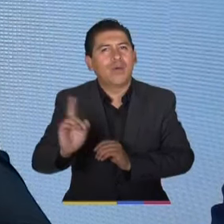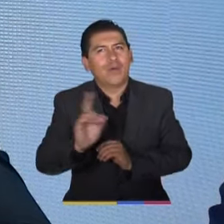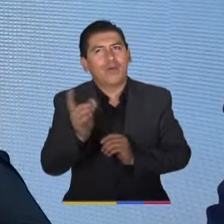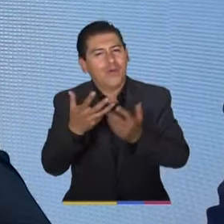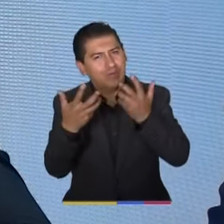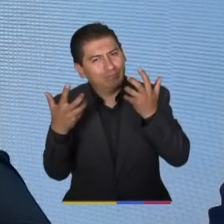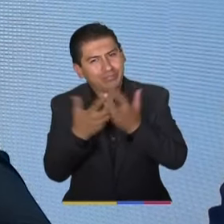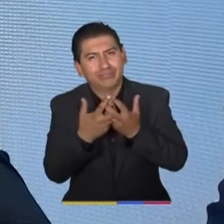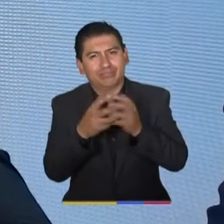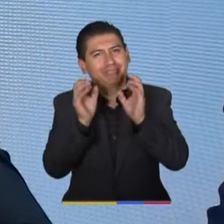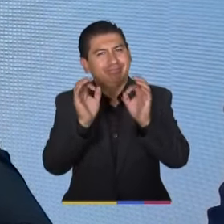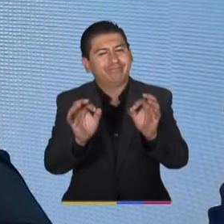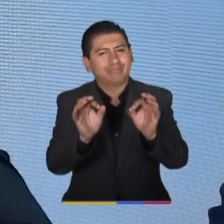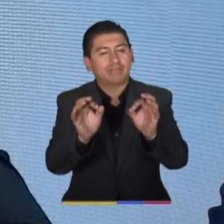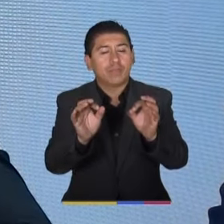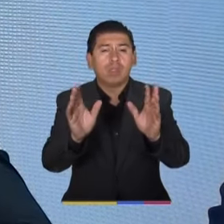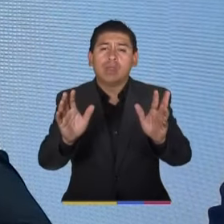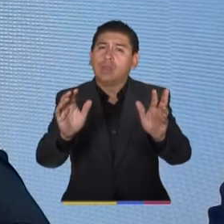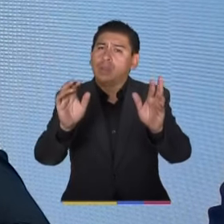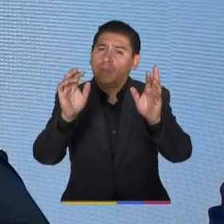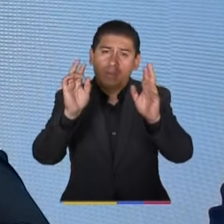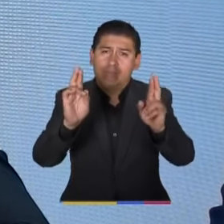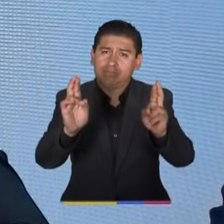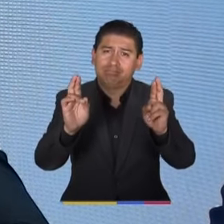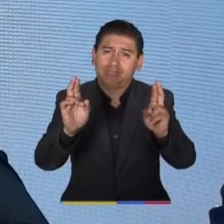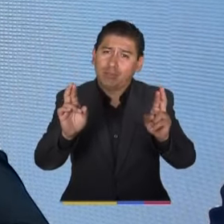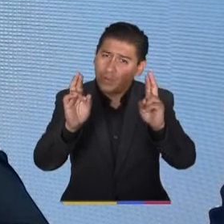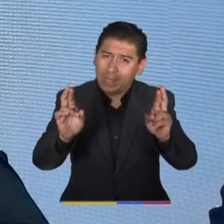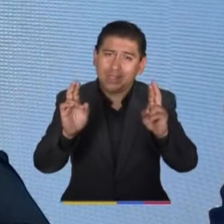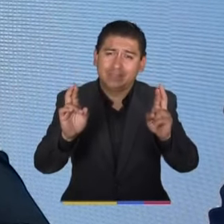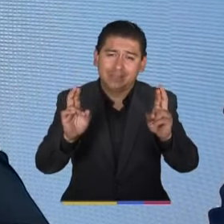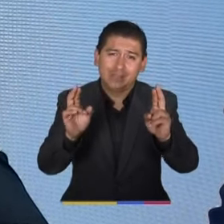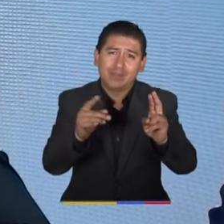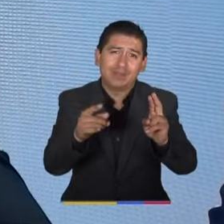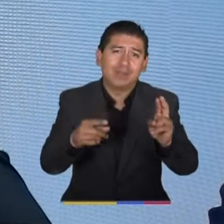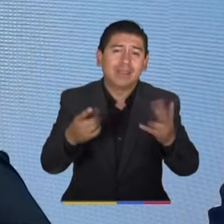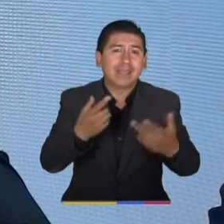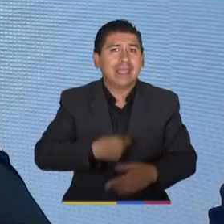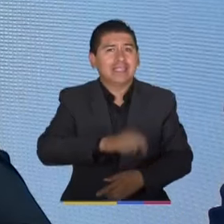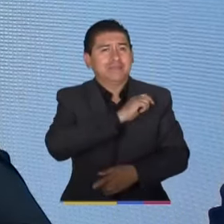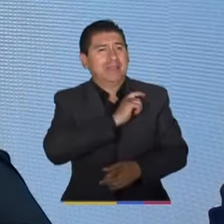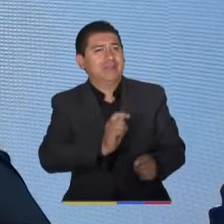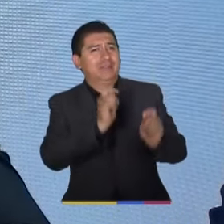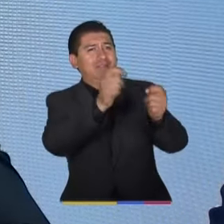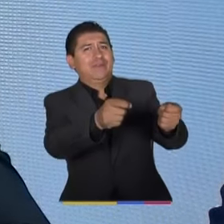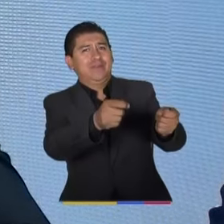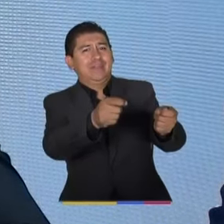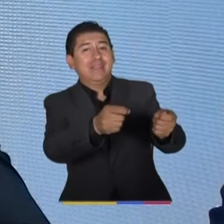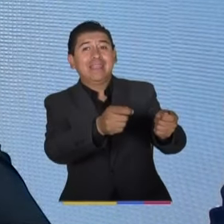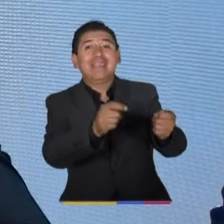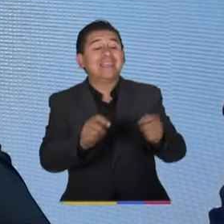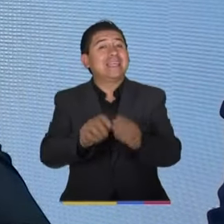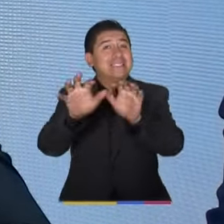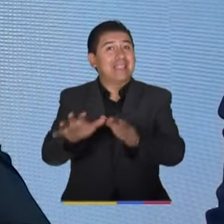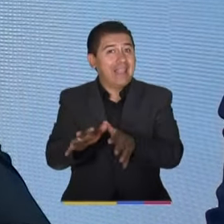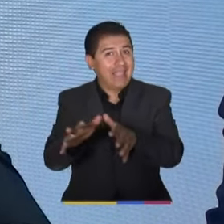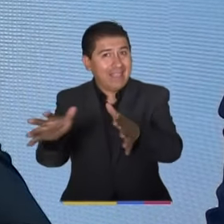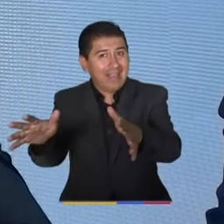lazos existentes. Ojalá esto pueda ser tomado en cuenta por España y por la Secretaría